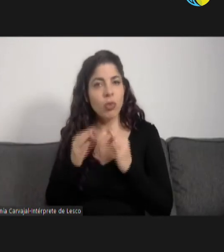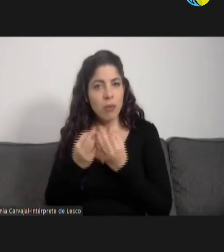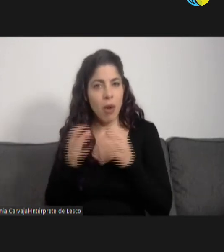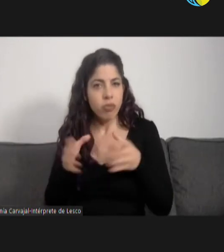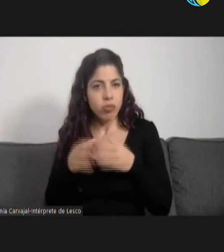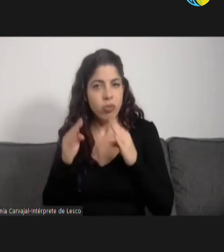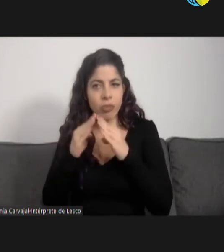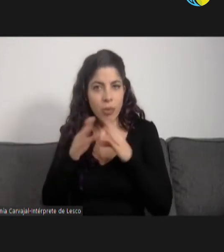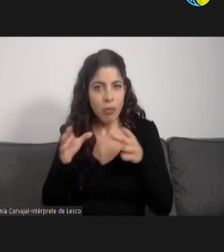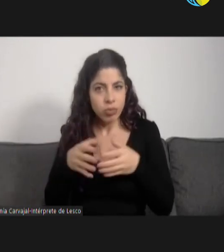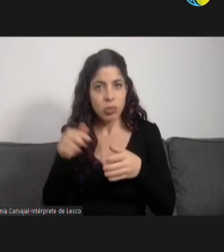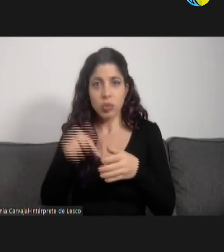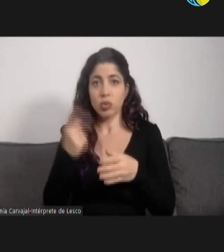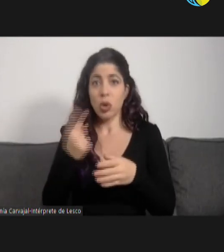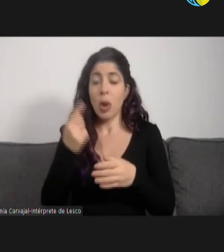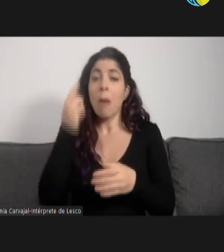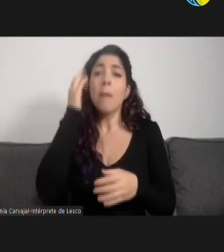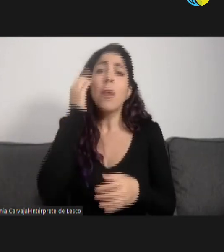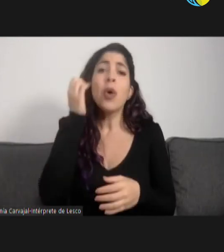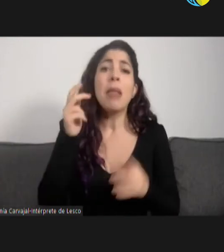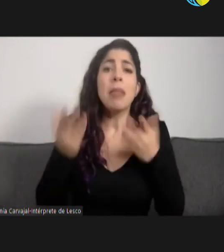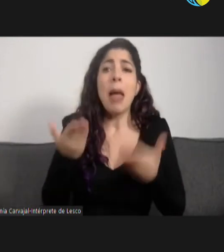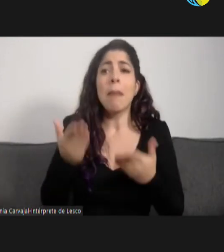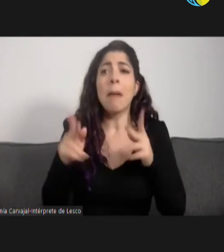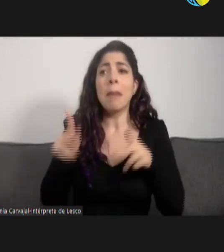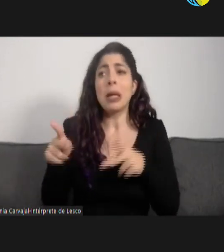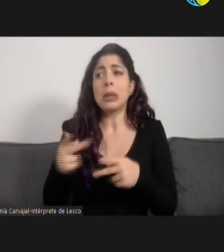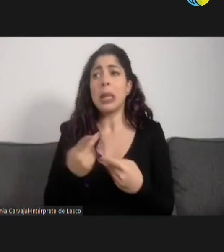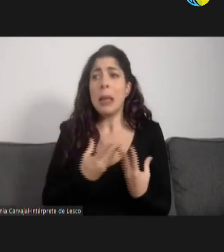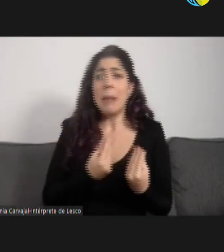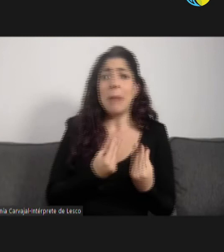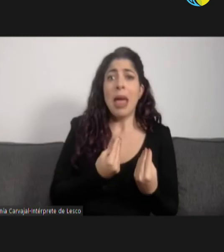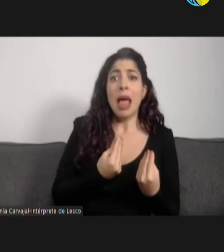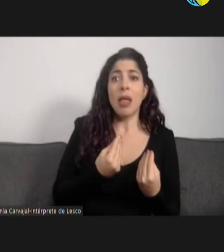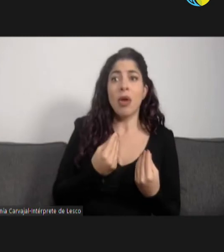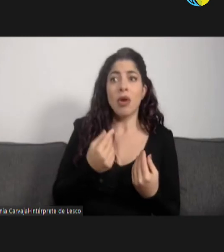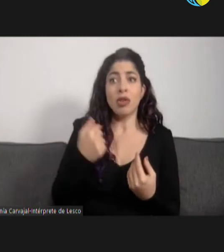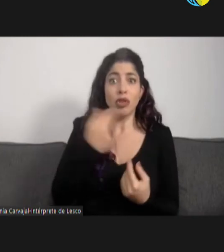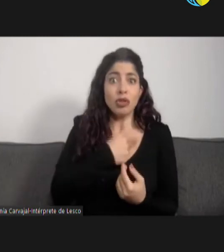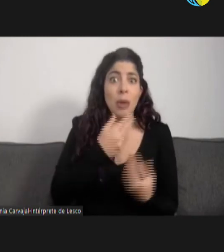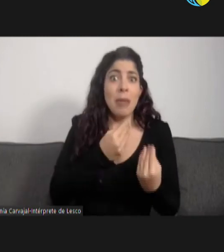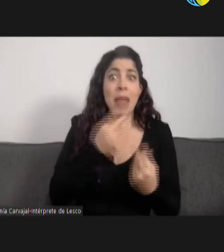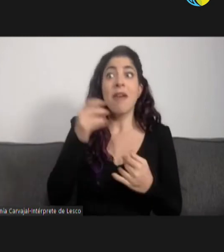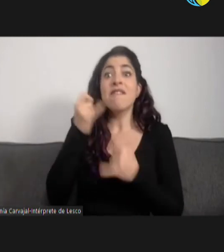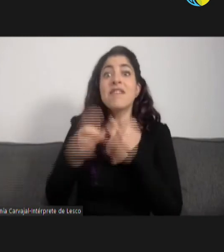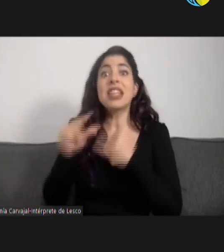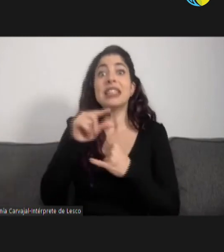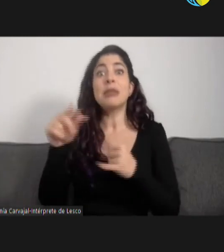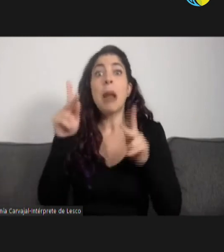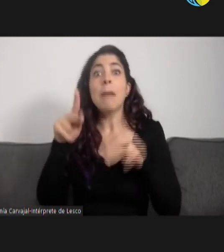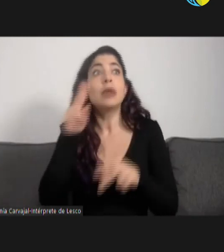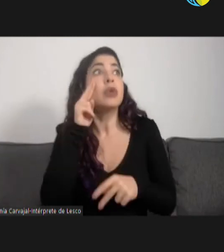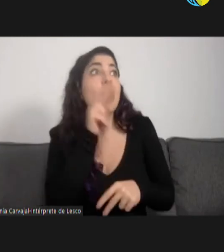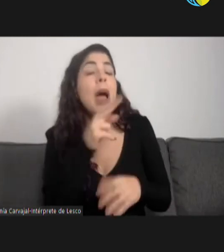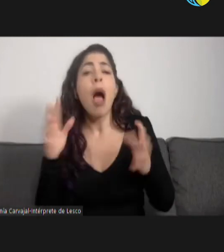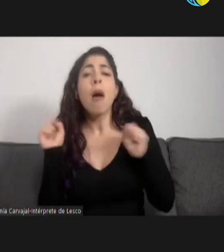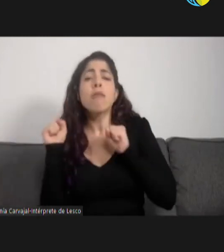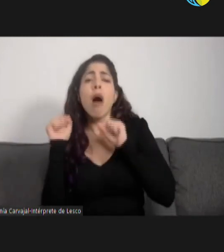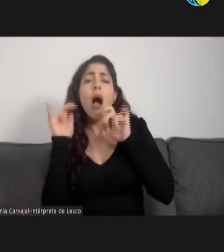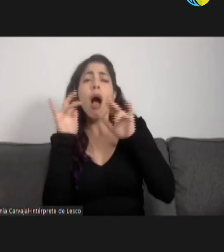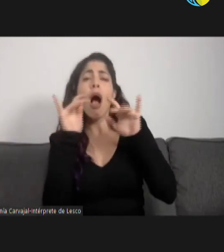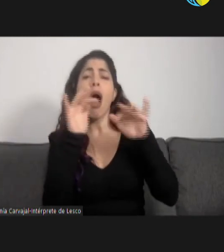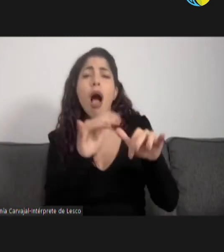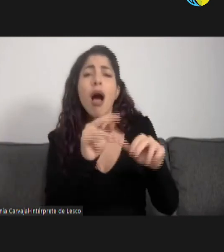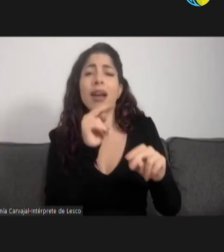comedidos, porque de repente tenemos el temor de que esto vaya a hacer que el fin de semana se abarroten todos los establecimientos y haya